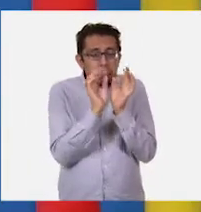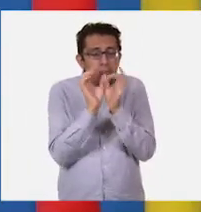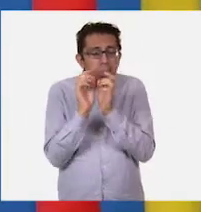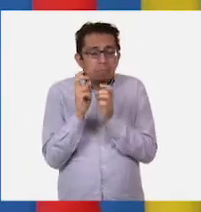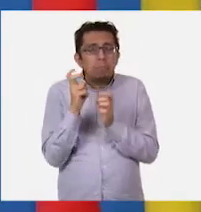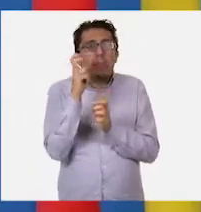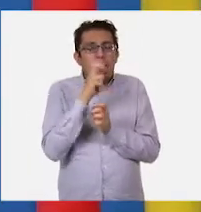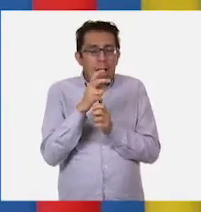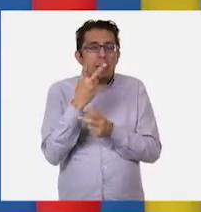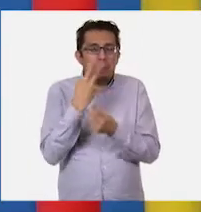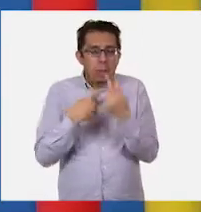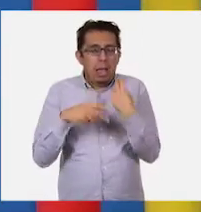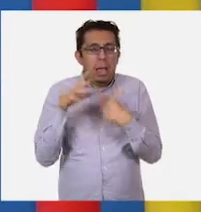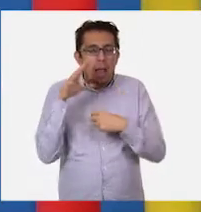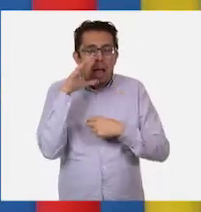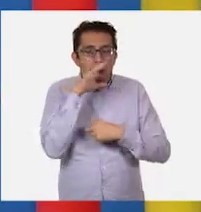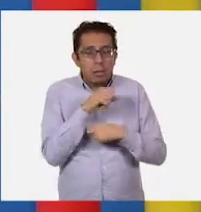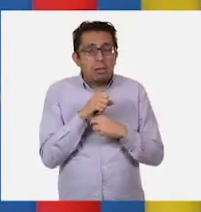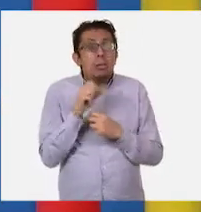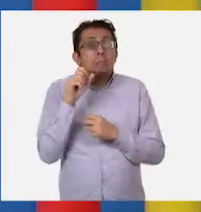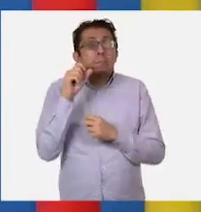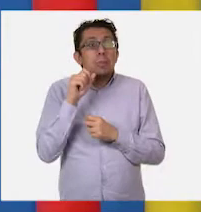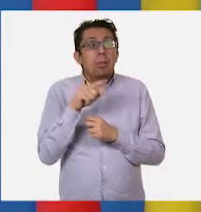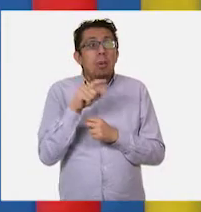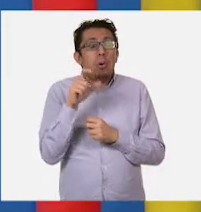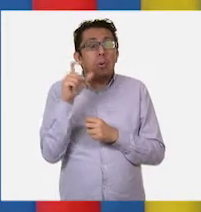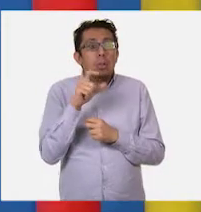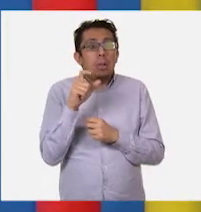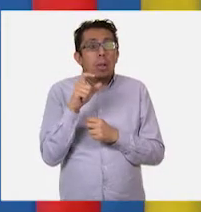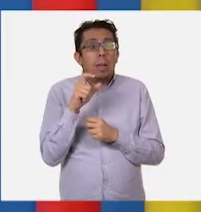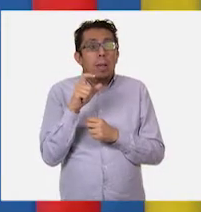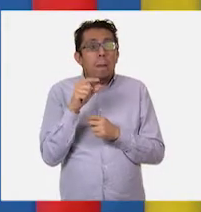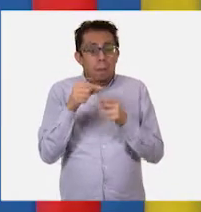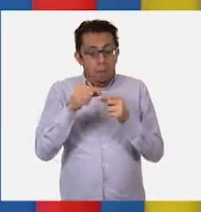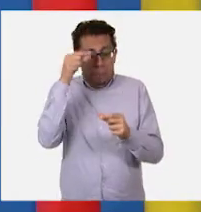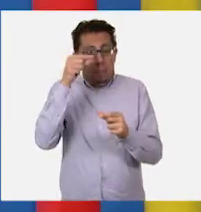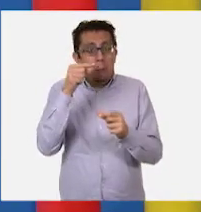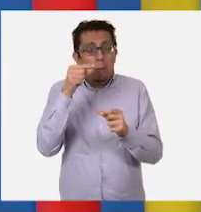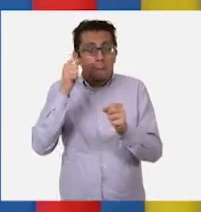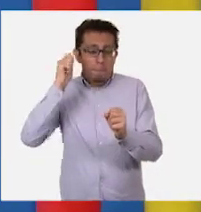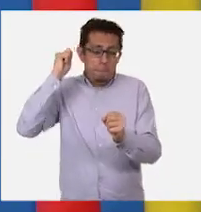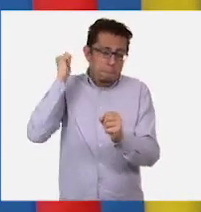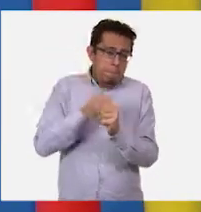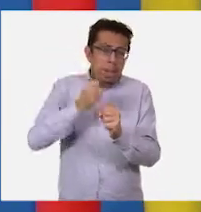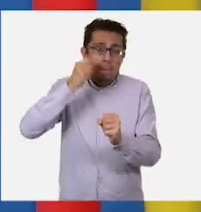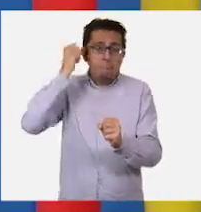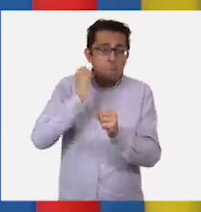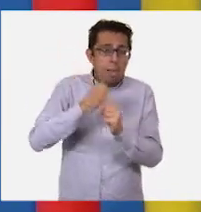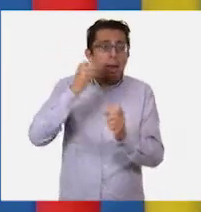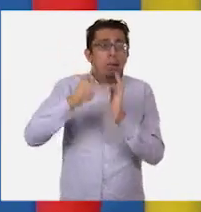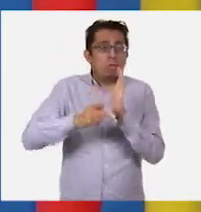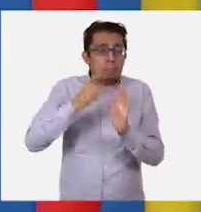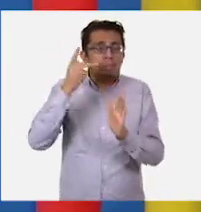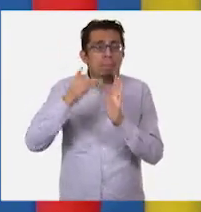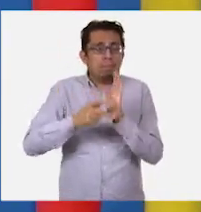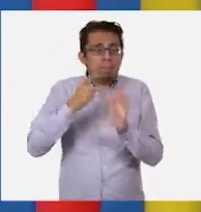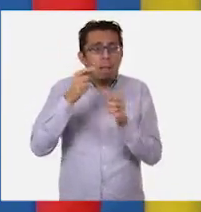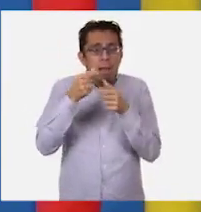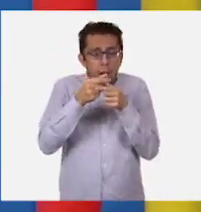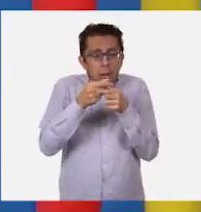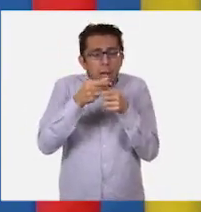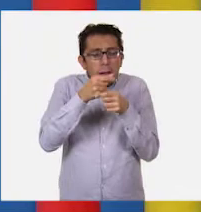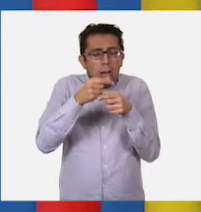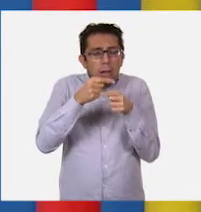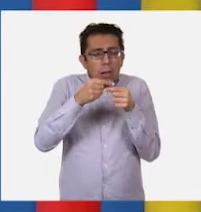O, por ejemplo, cuando golpeamos un clavo con un martillo y así repetidamente se llega a calentar la cabeza,